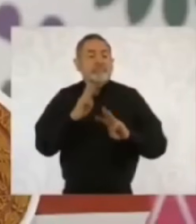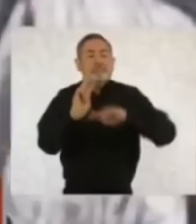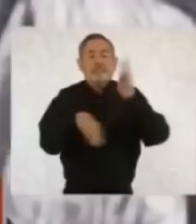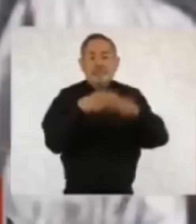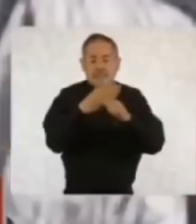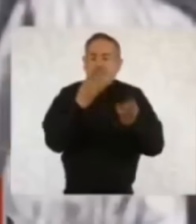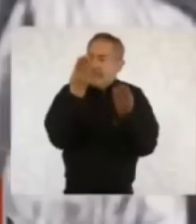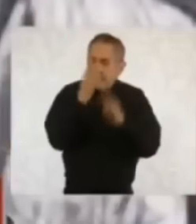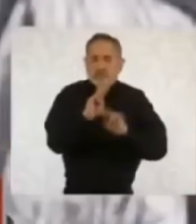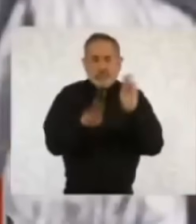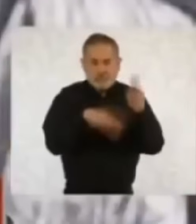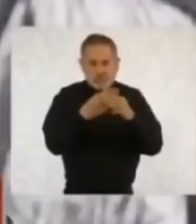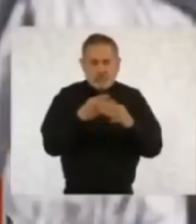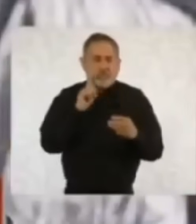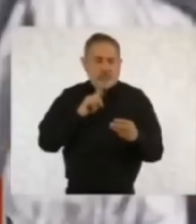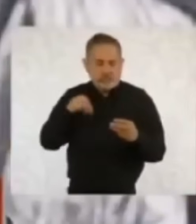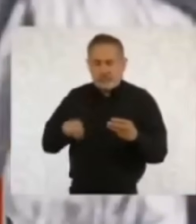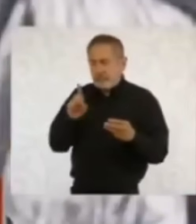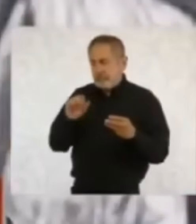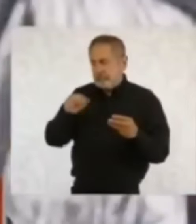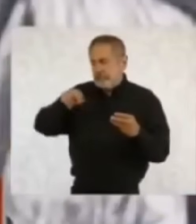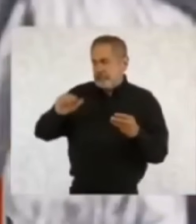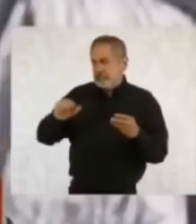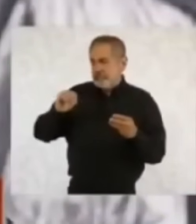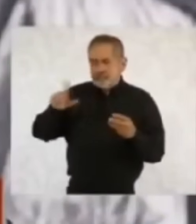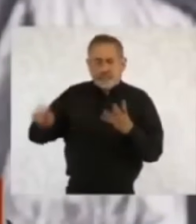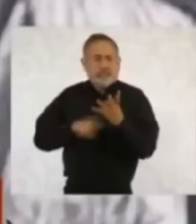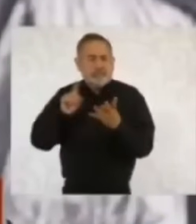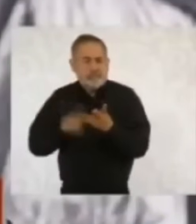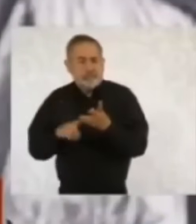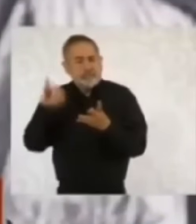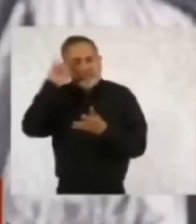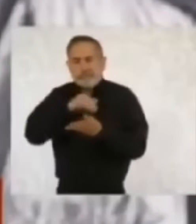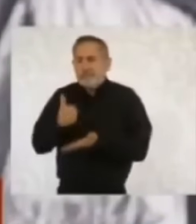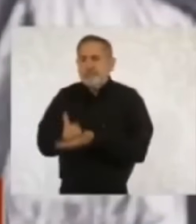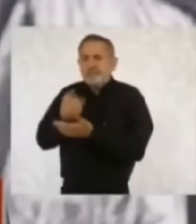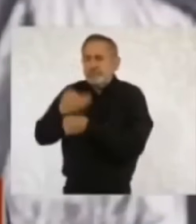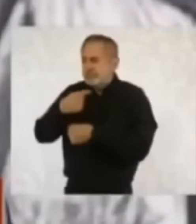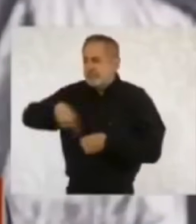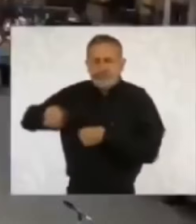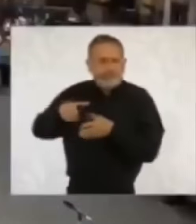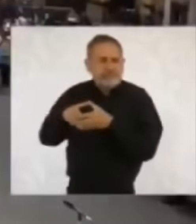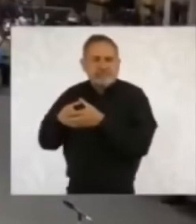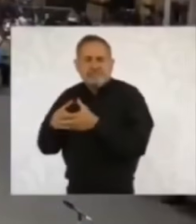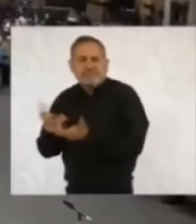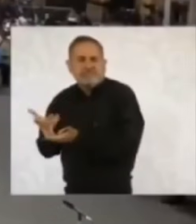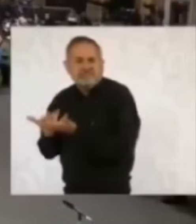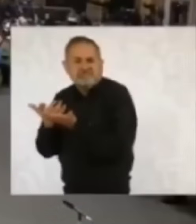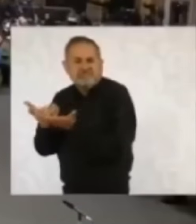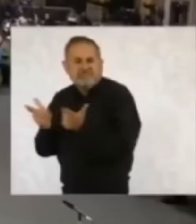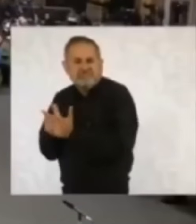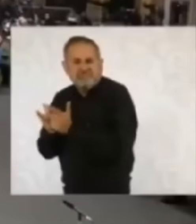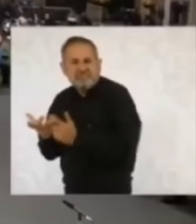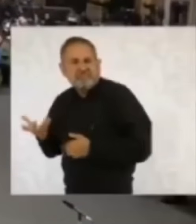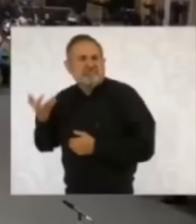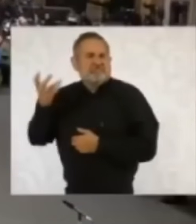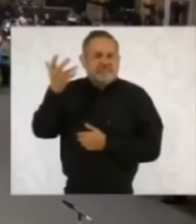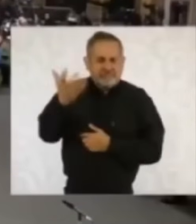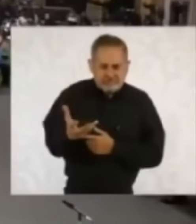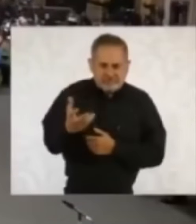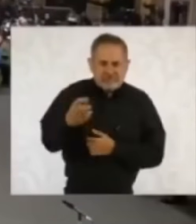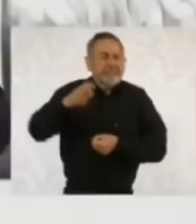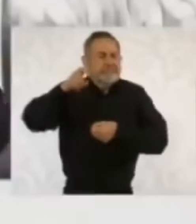Alarcón, y pues el jefe de la ayudantía, Juan José Ramírez. Esa es la